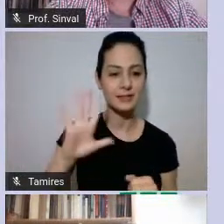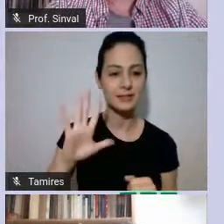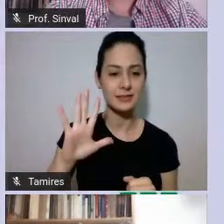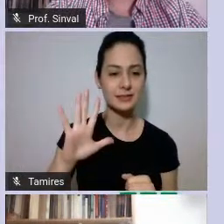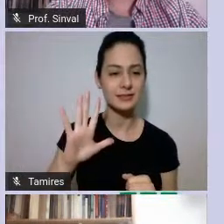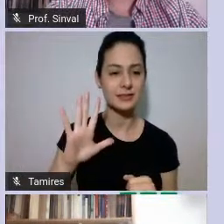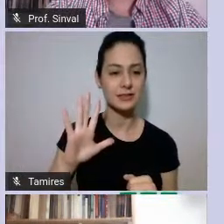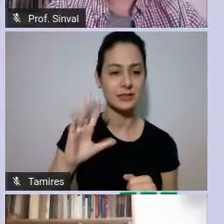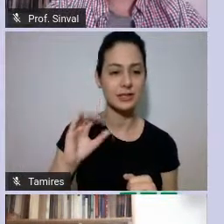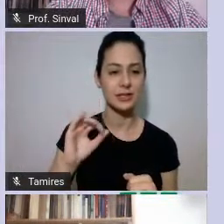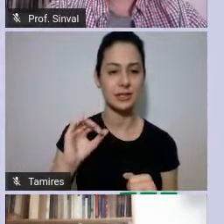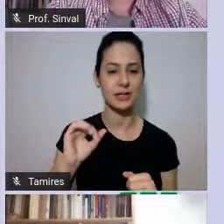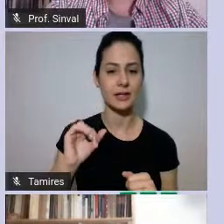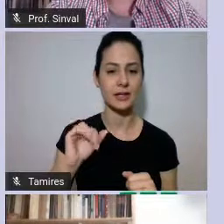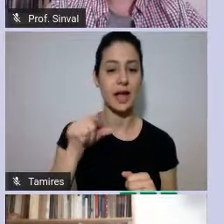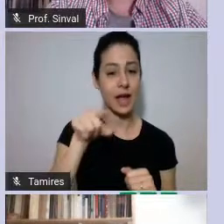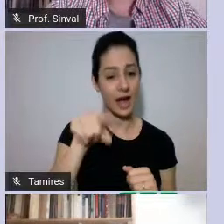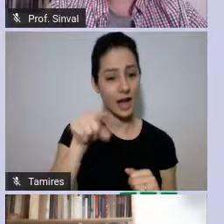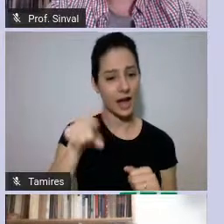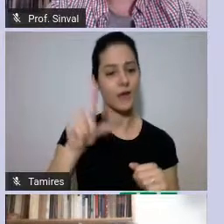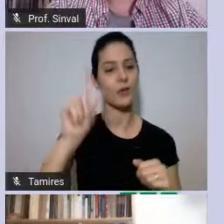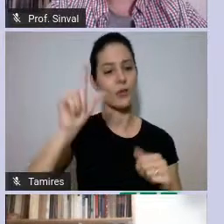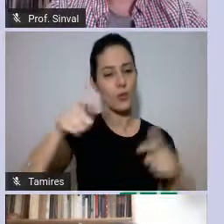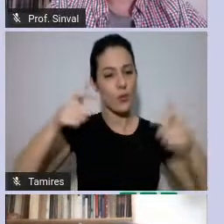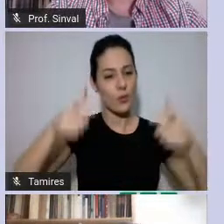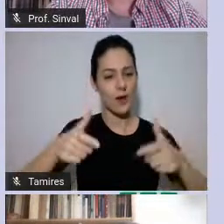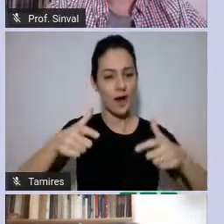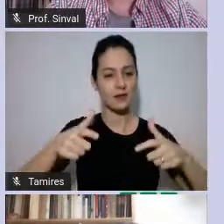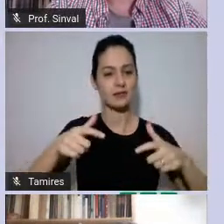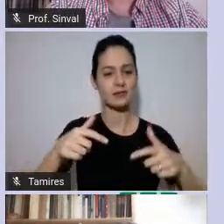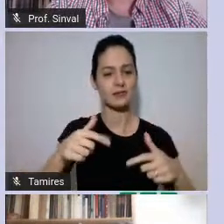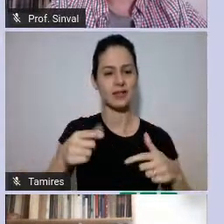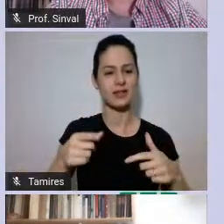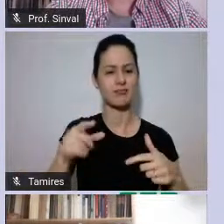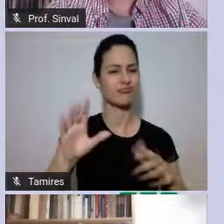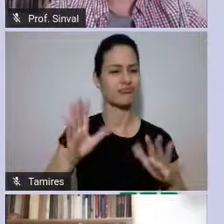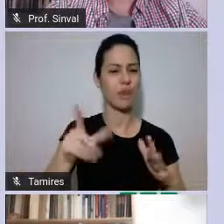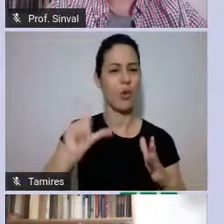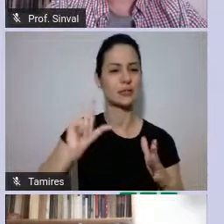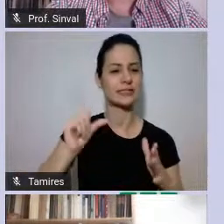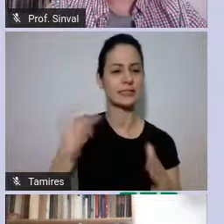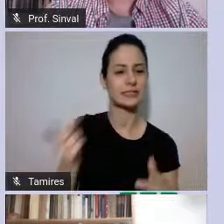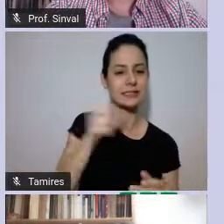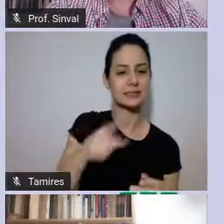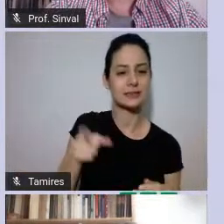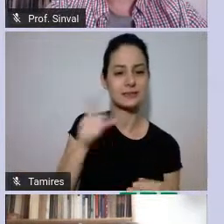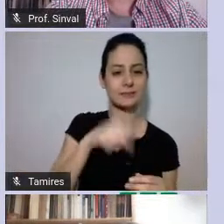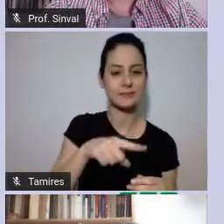el concepto del escándalo público. No, sería un poquito, un poco antes, Gustavo.